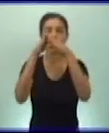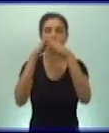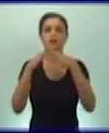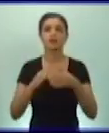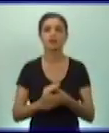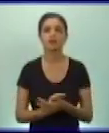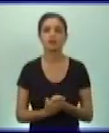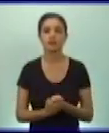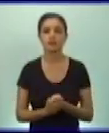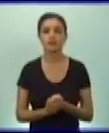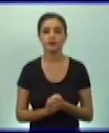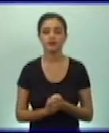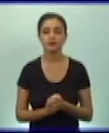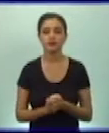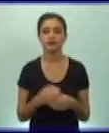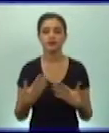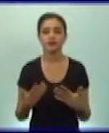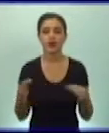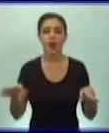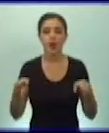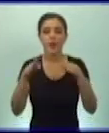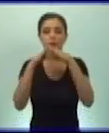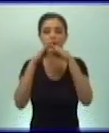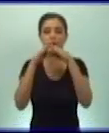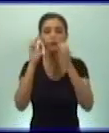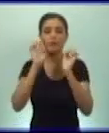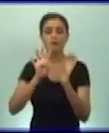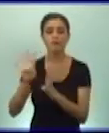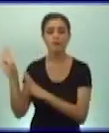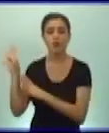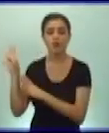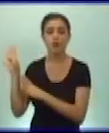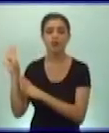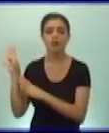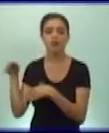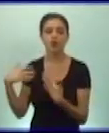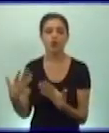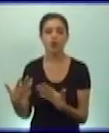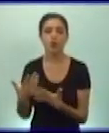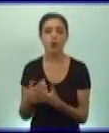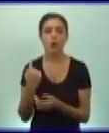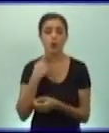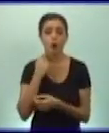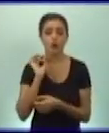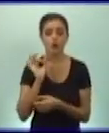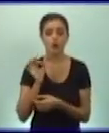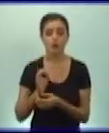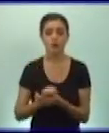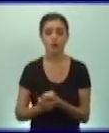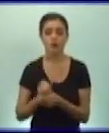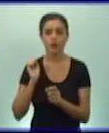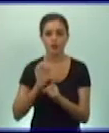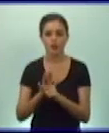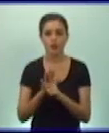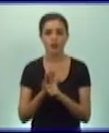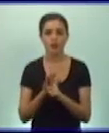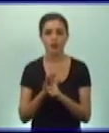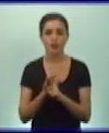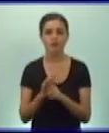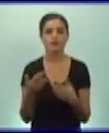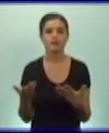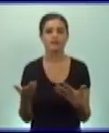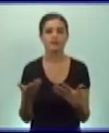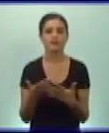año 89, del nuevo Atlas Nacional de Cuba, el año 89. Observen cómo en este año ya se comienzan a notar síntomas